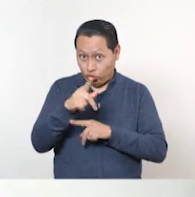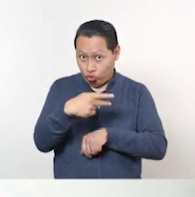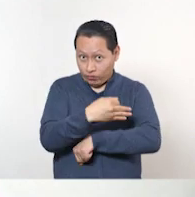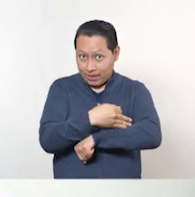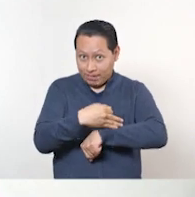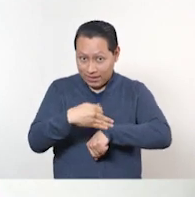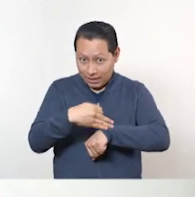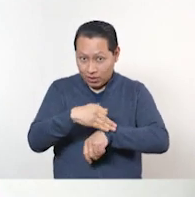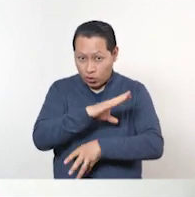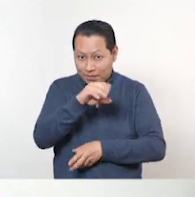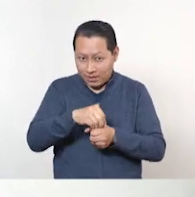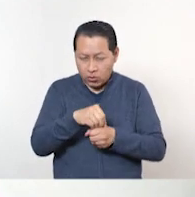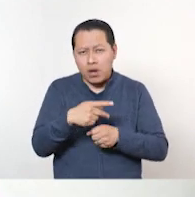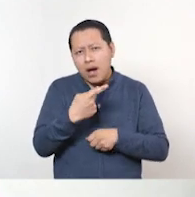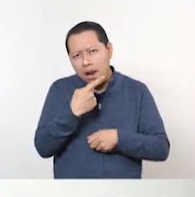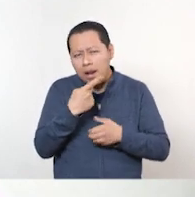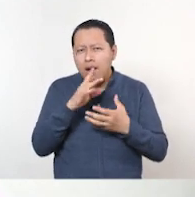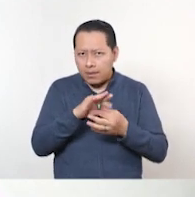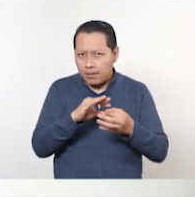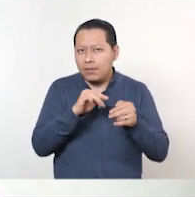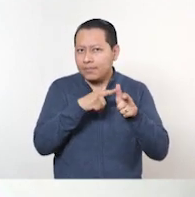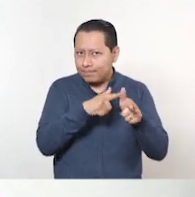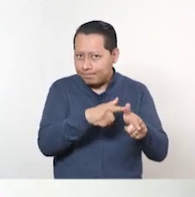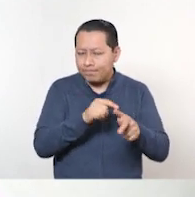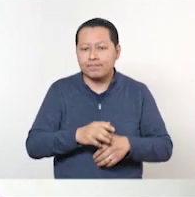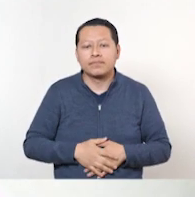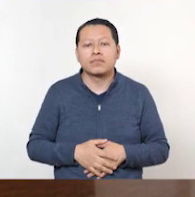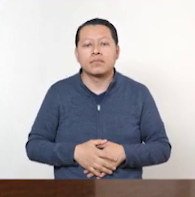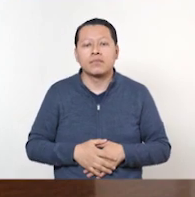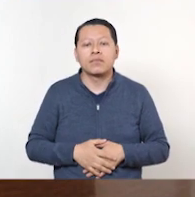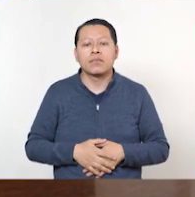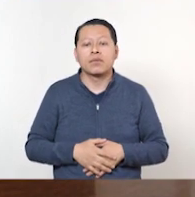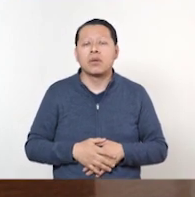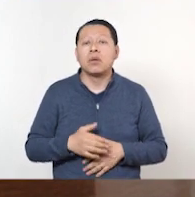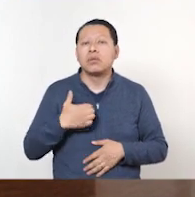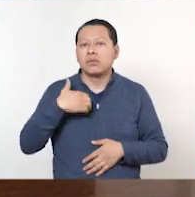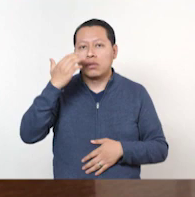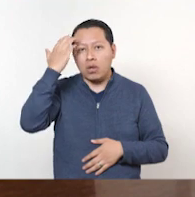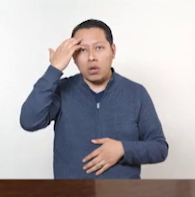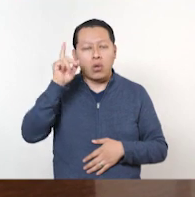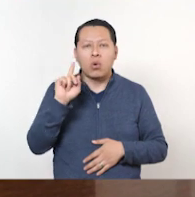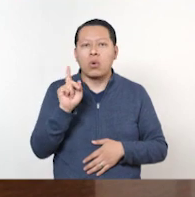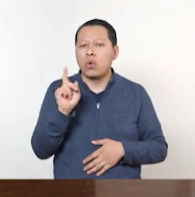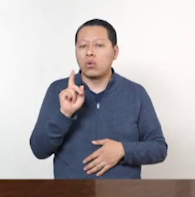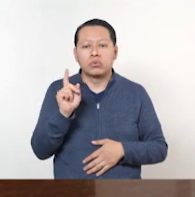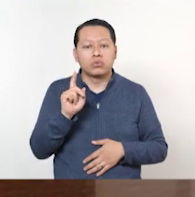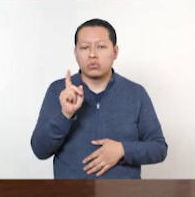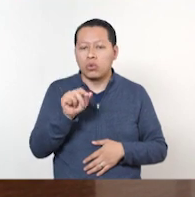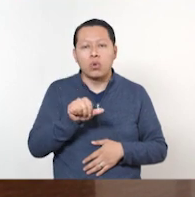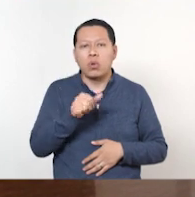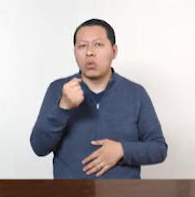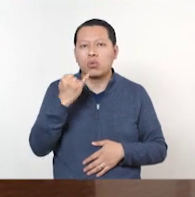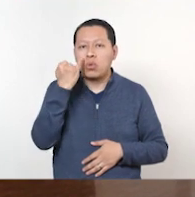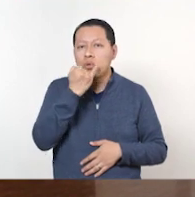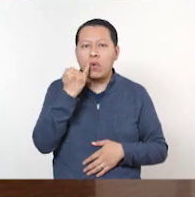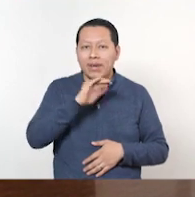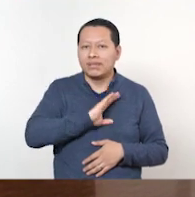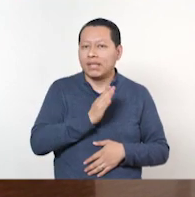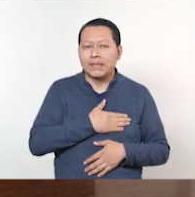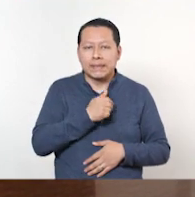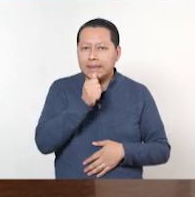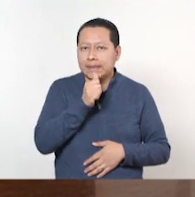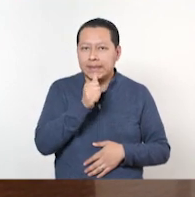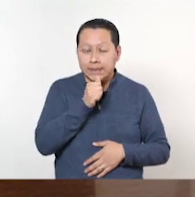su familia aún la sigue practicando. No conozco ninguna otra